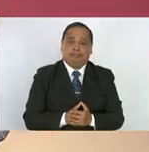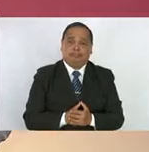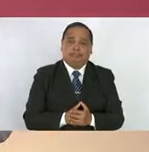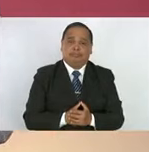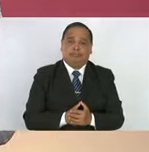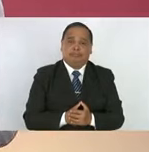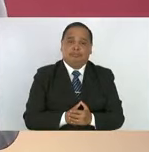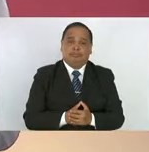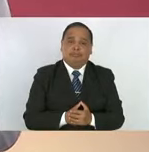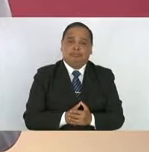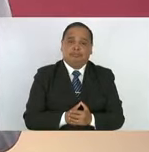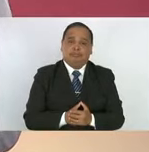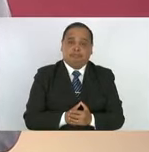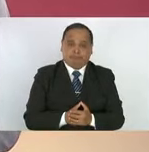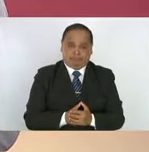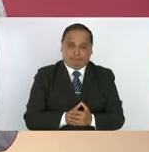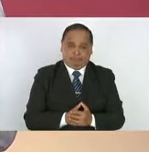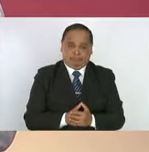aprobó